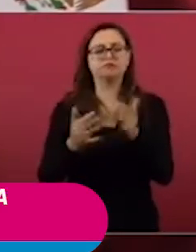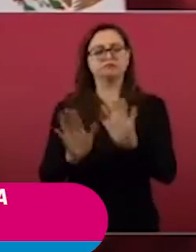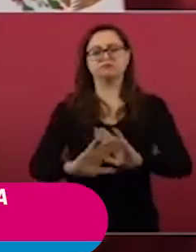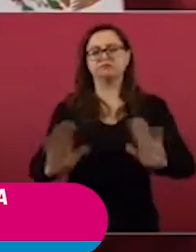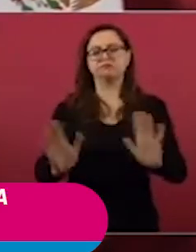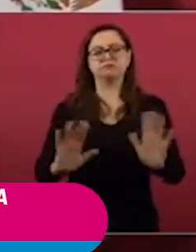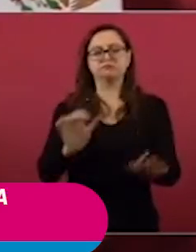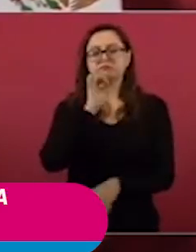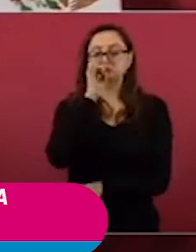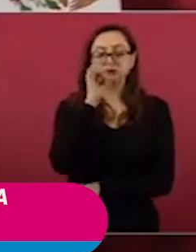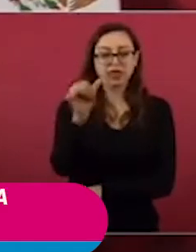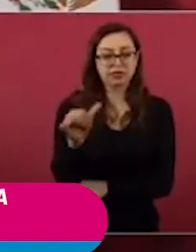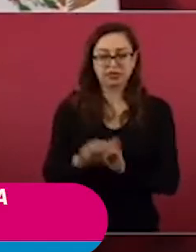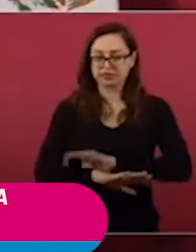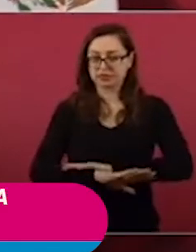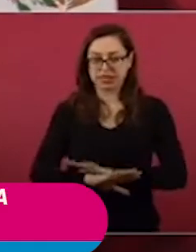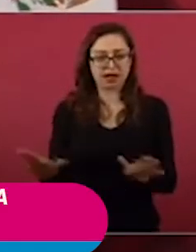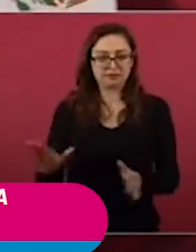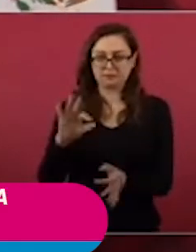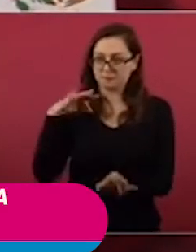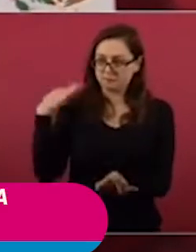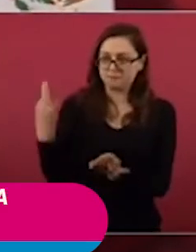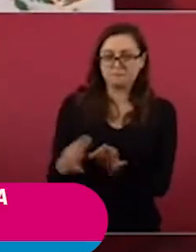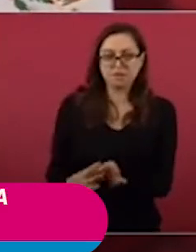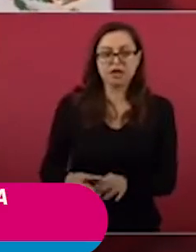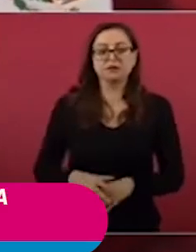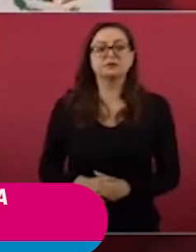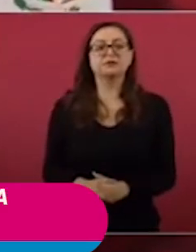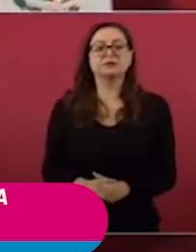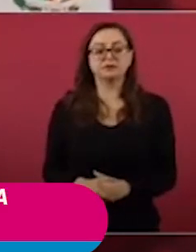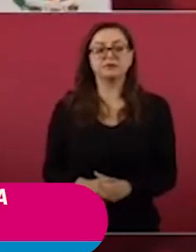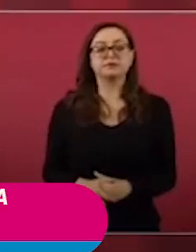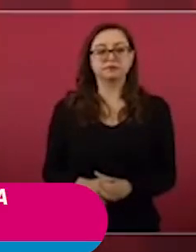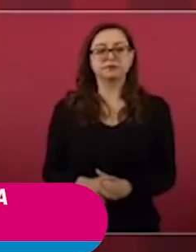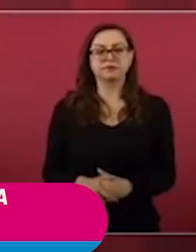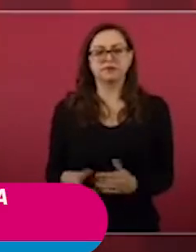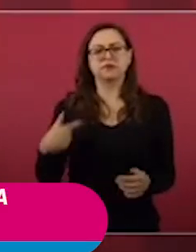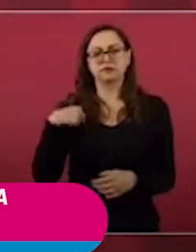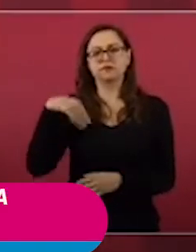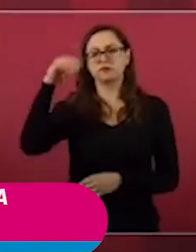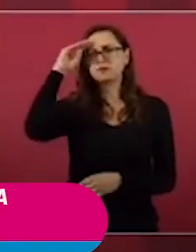Además, como que está mejor el Zócalo, ¿no? Es